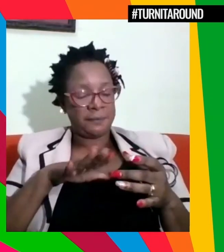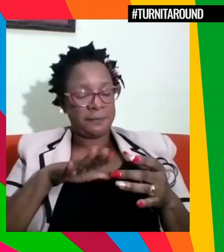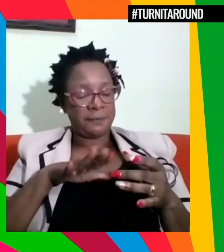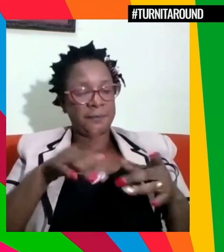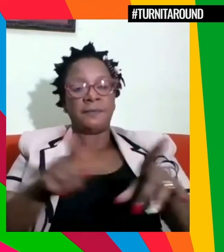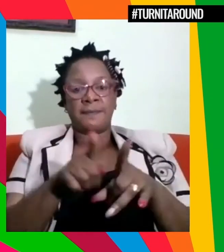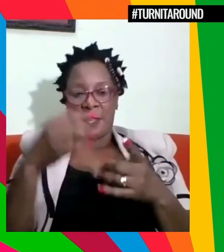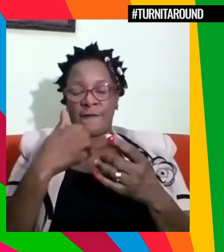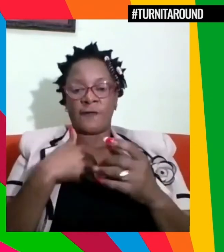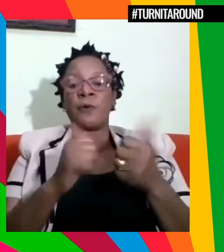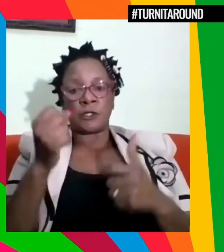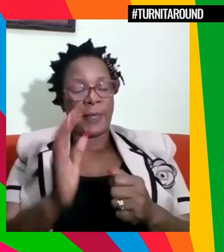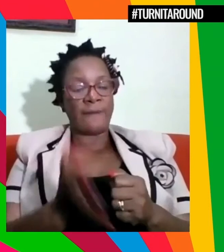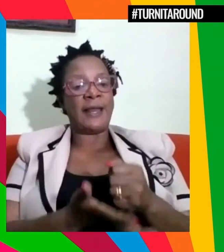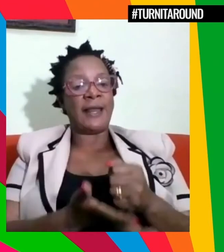el Deporte.